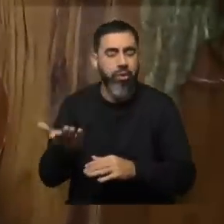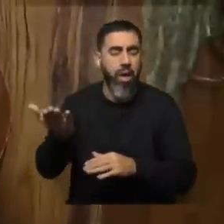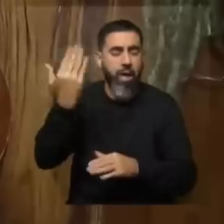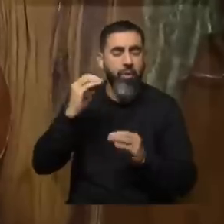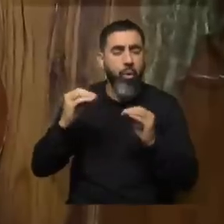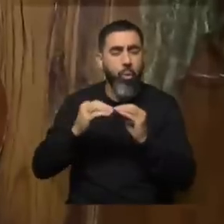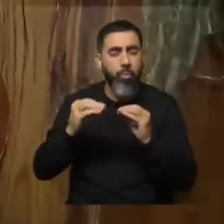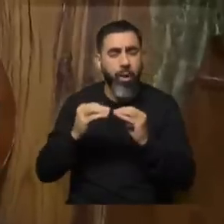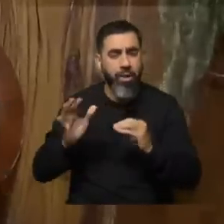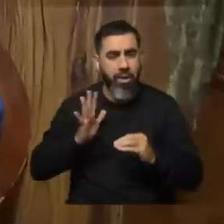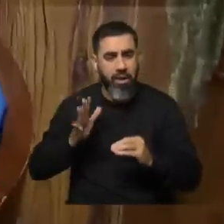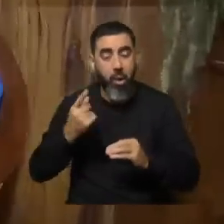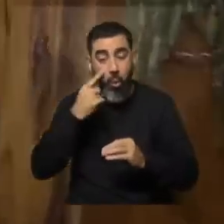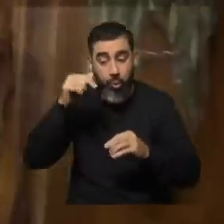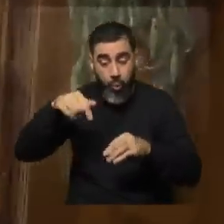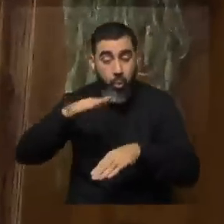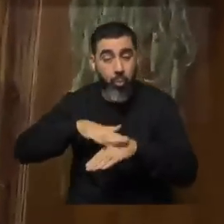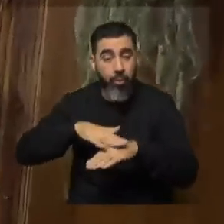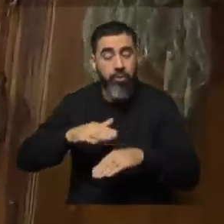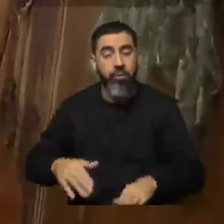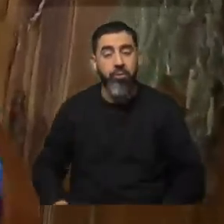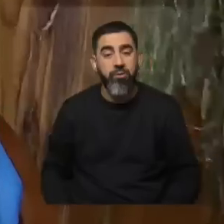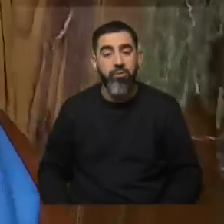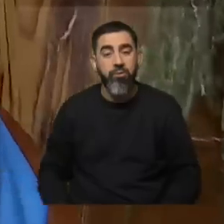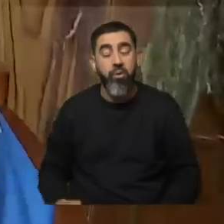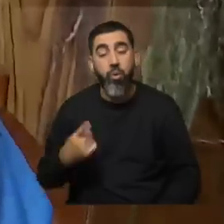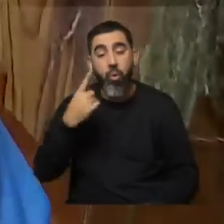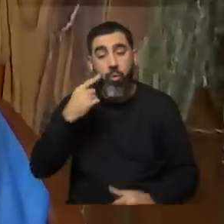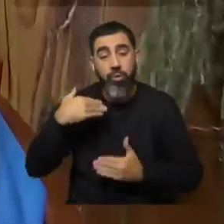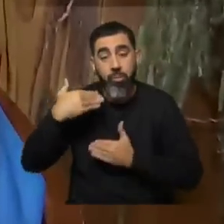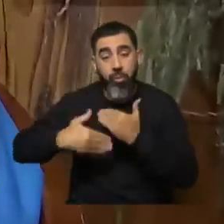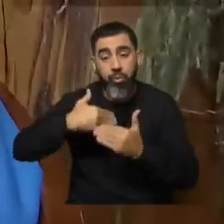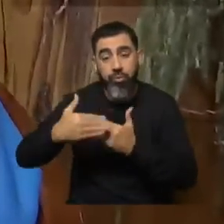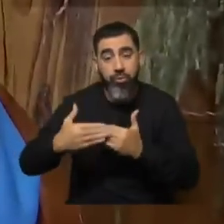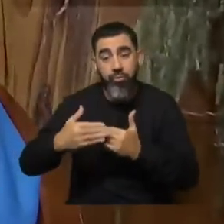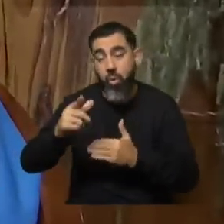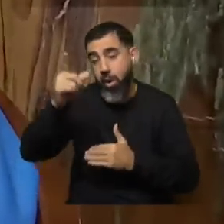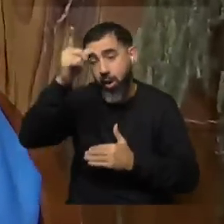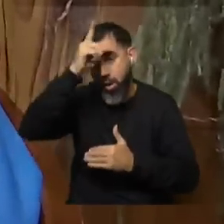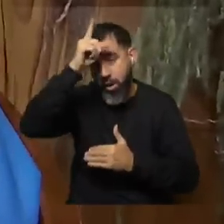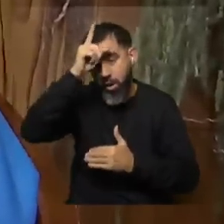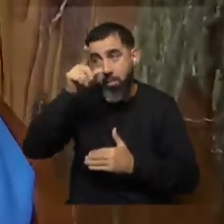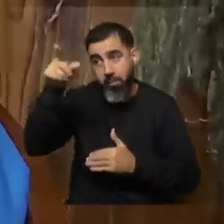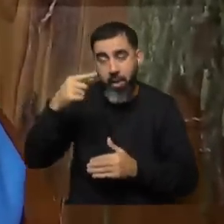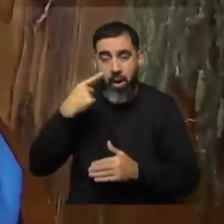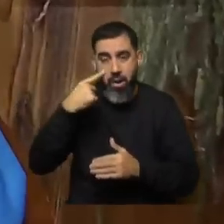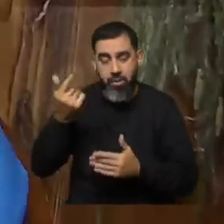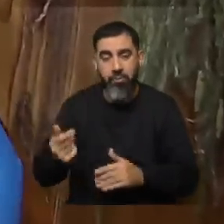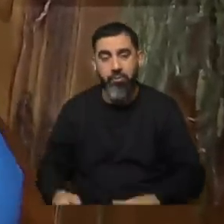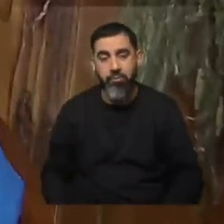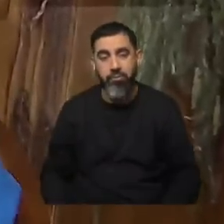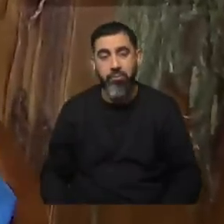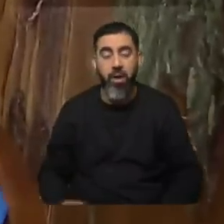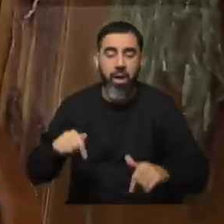las otras compañeras yo se conocieron en el proceso en realidad nos conocimos en el proceso allá en Alemania Berlín y